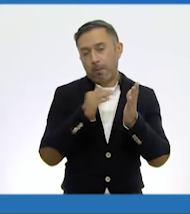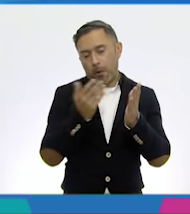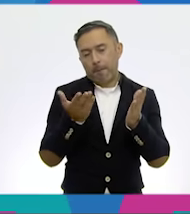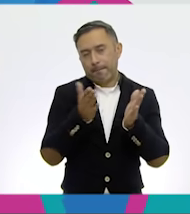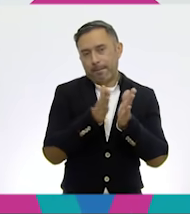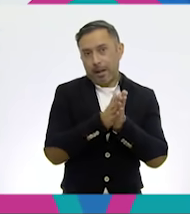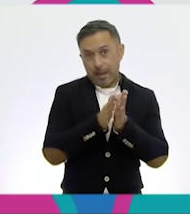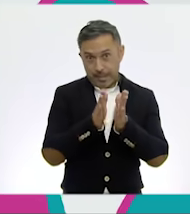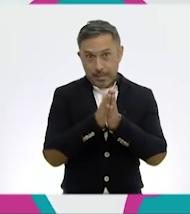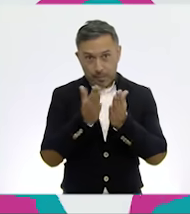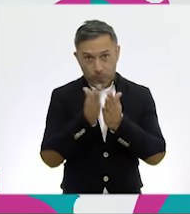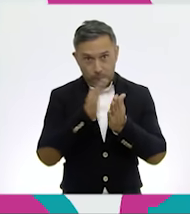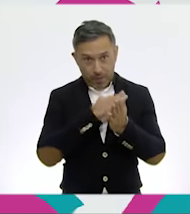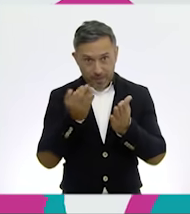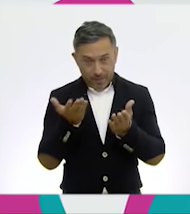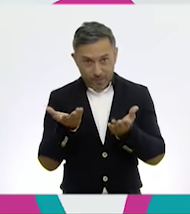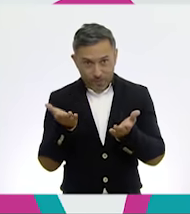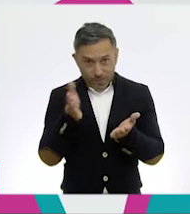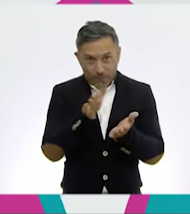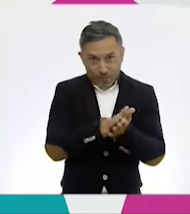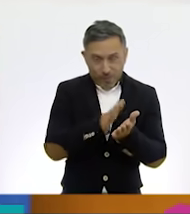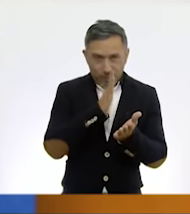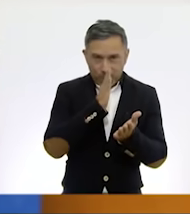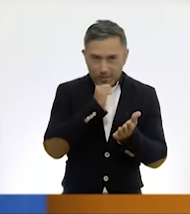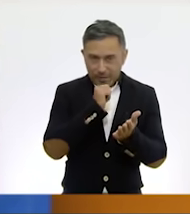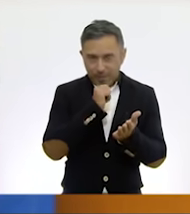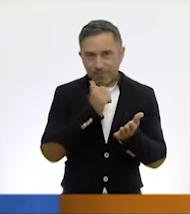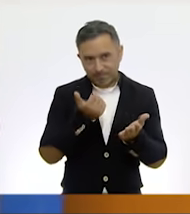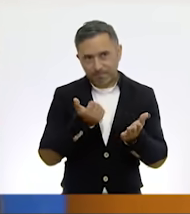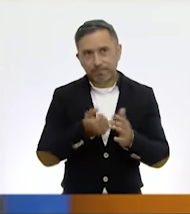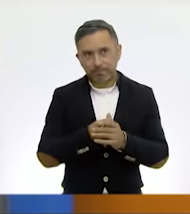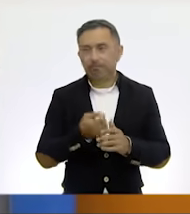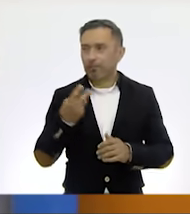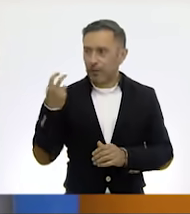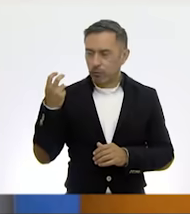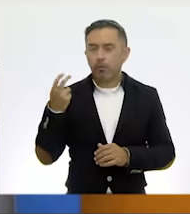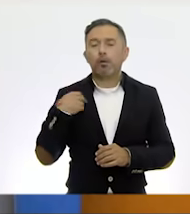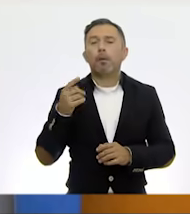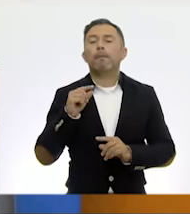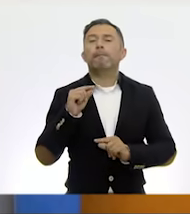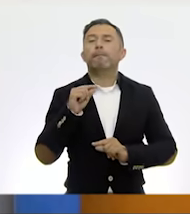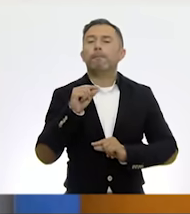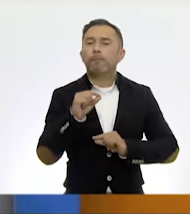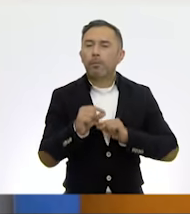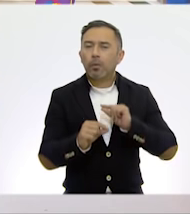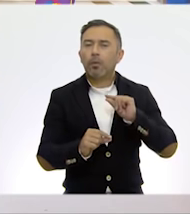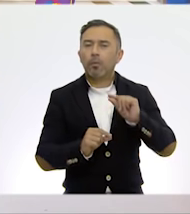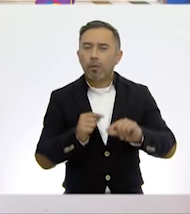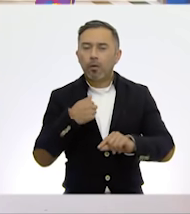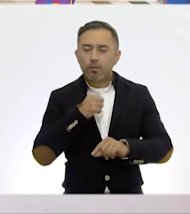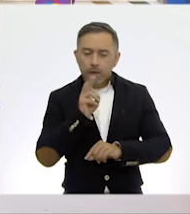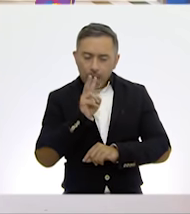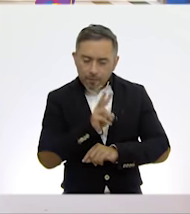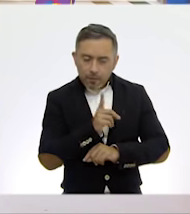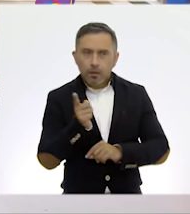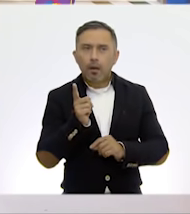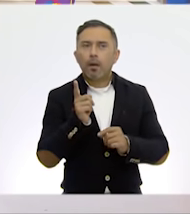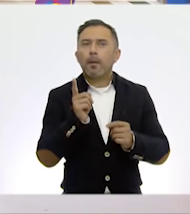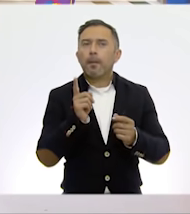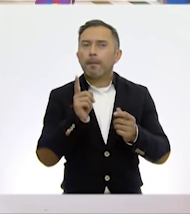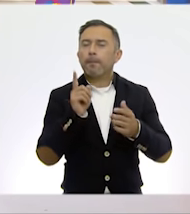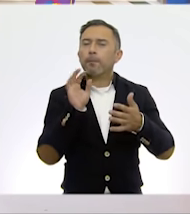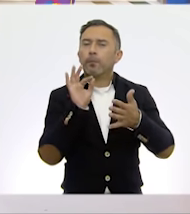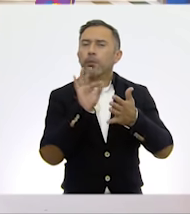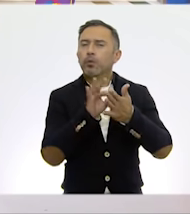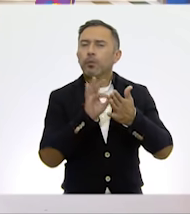podemos arrancar las hojas de nuestro libro tampoco. Exacto. Entonces, vamos a ir poco a poco viendo dónde encontramos estos puntos. Vamos